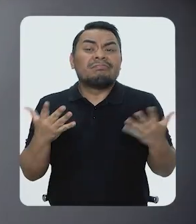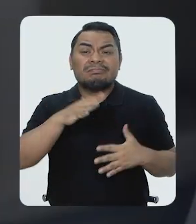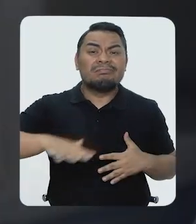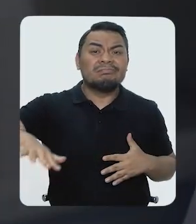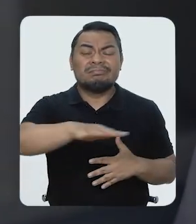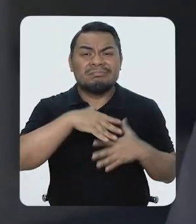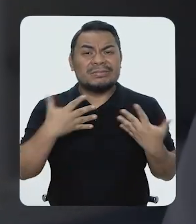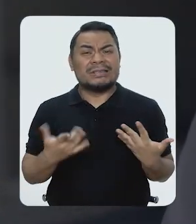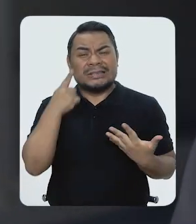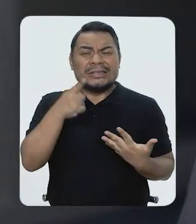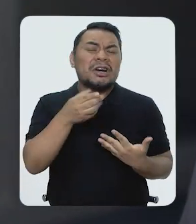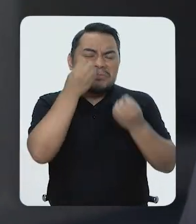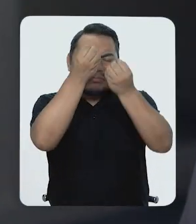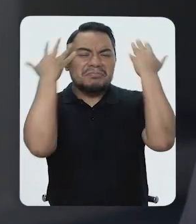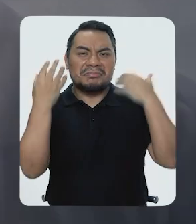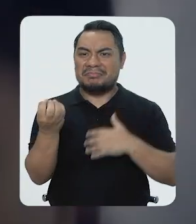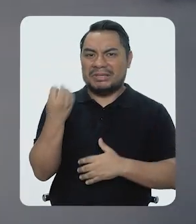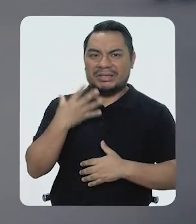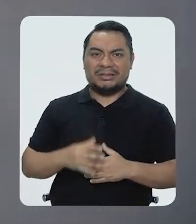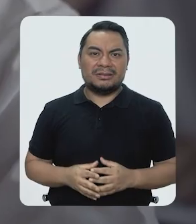Simplemente... No les hagas caso.